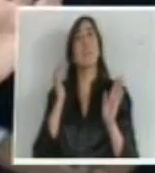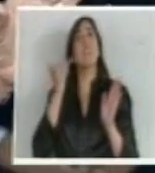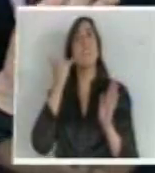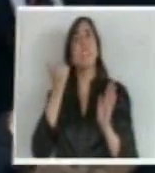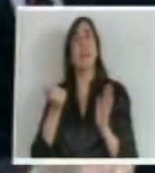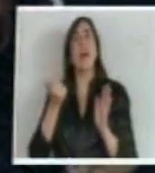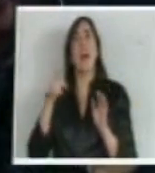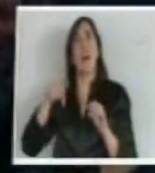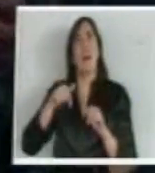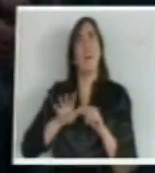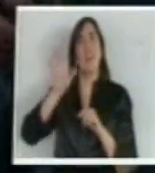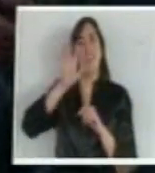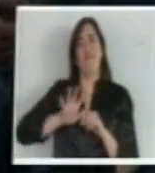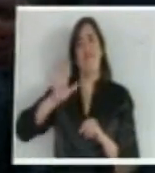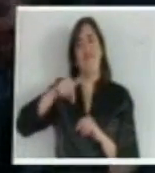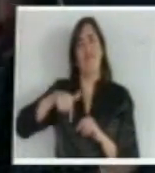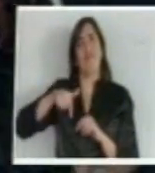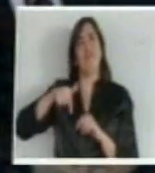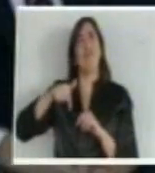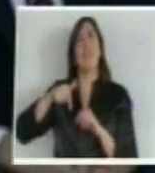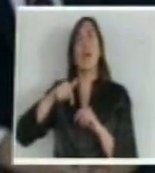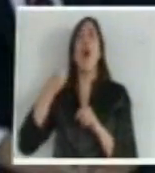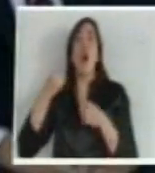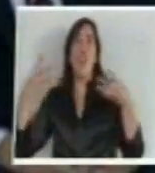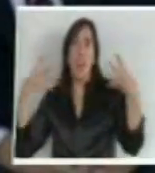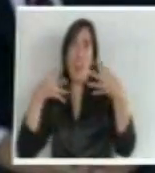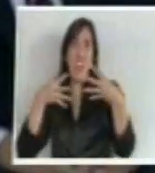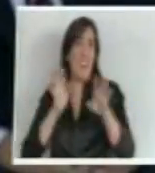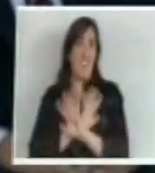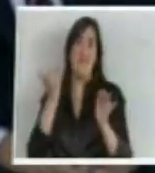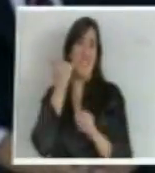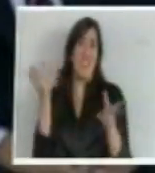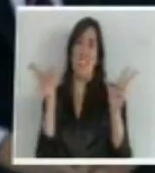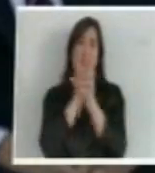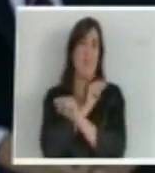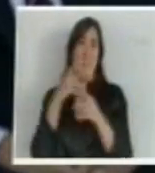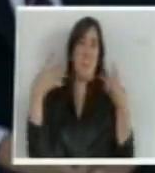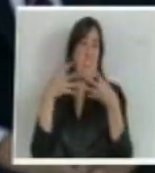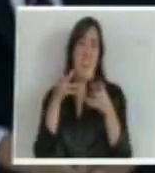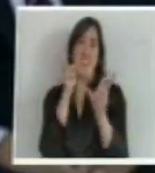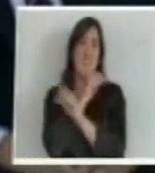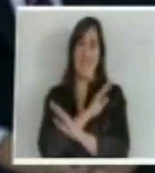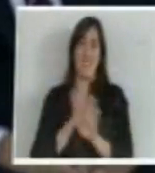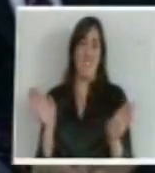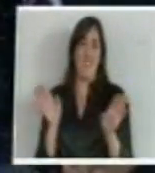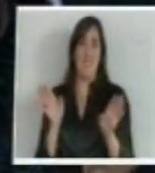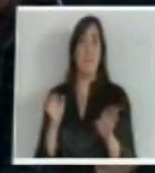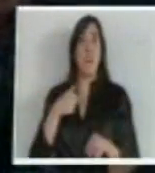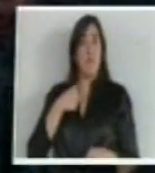estas regiones, en los campos de batalla. Yo aquí